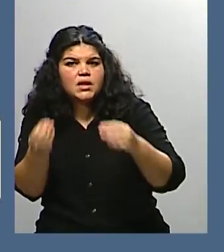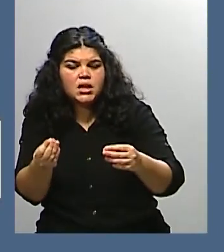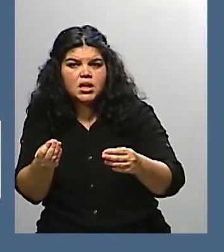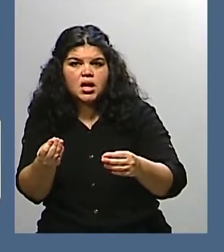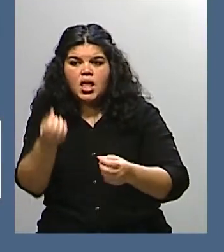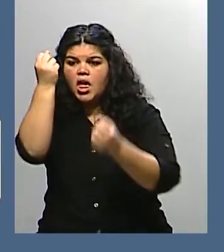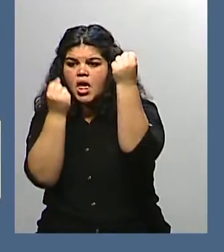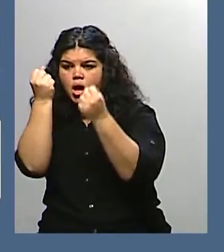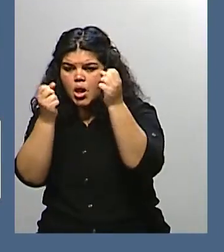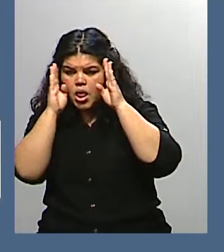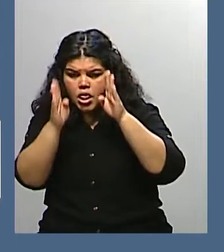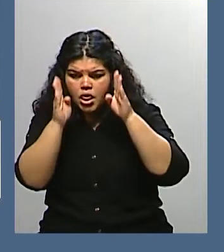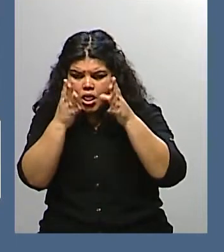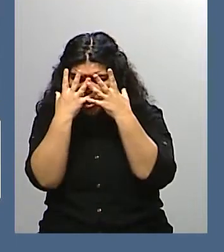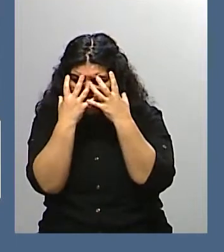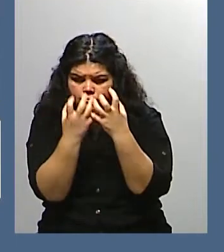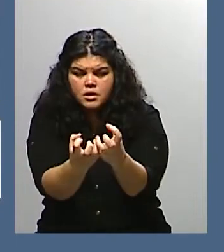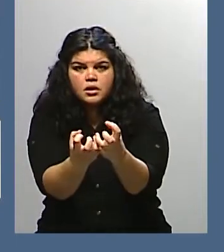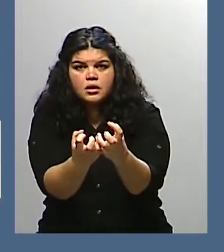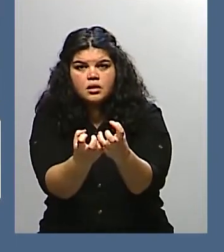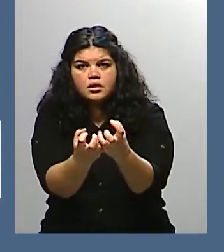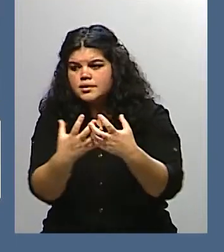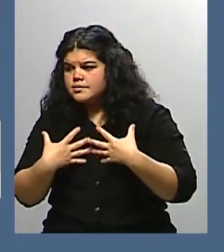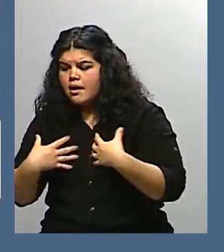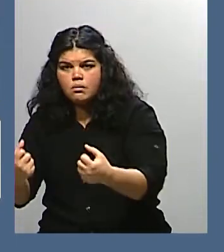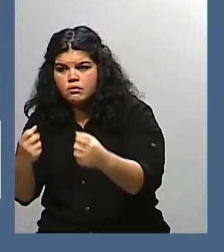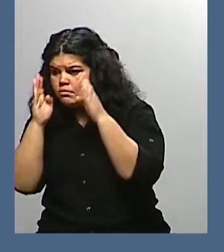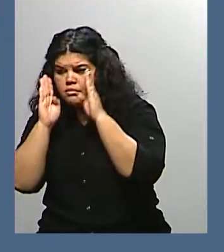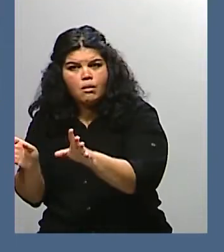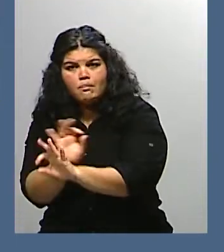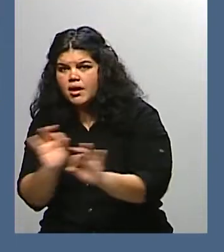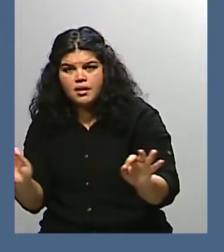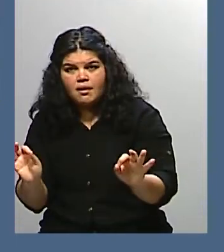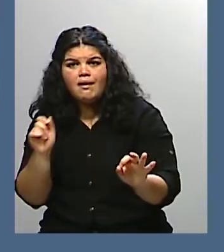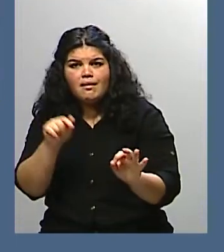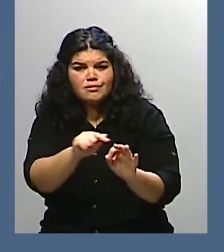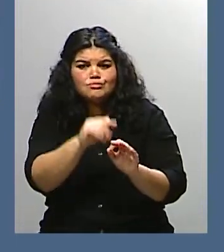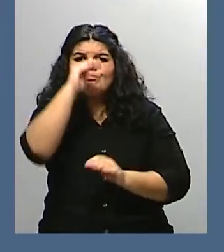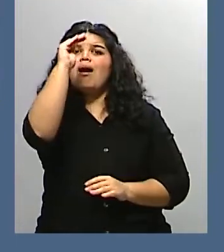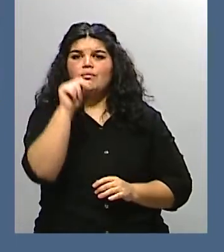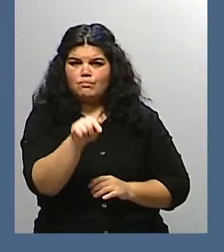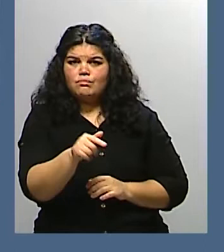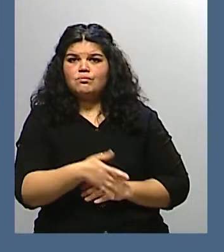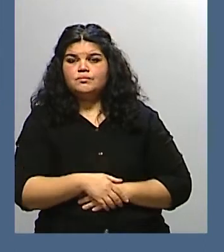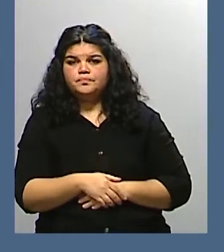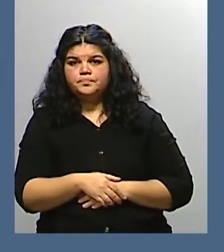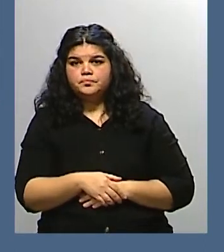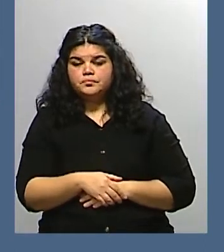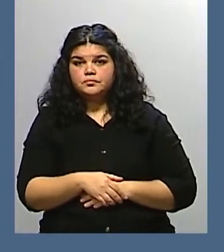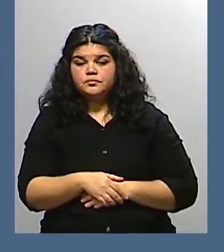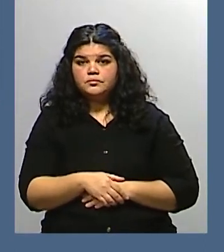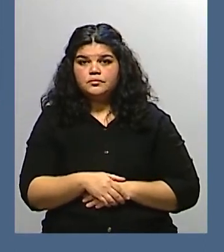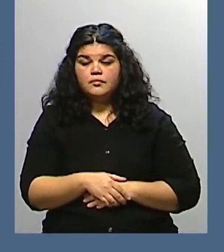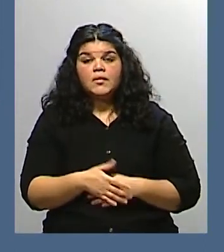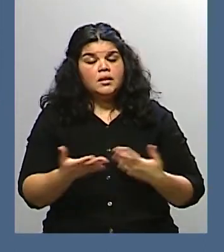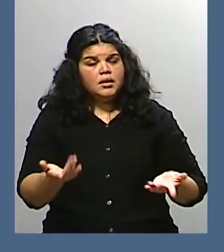intereses no solamente ambientales, sino de la salud de los seres humanos. Fernando, se me ocurre pensar y